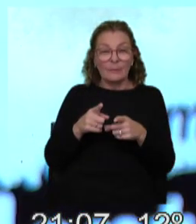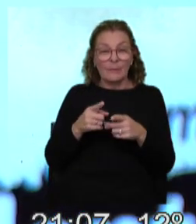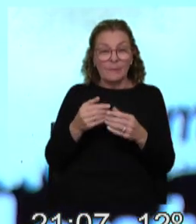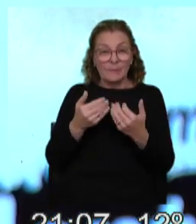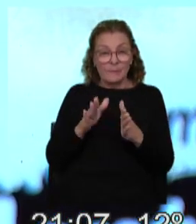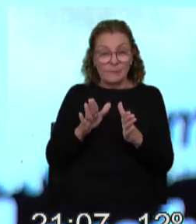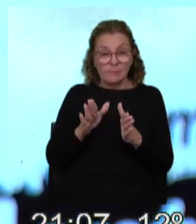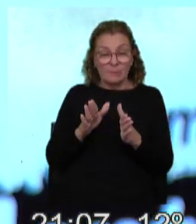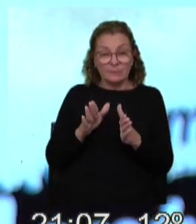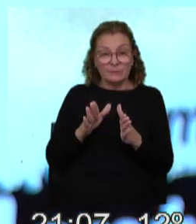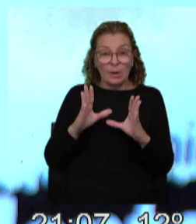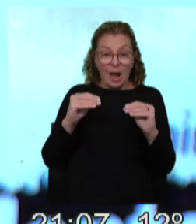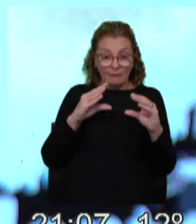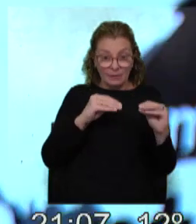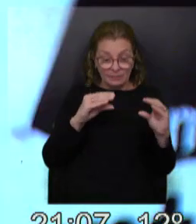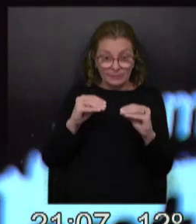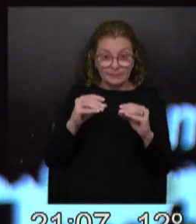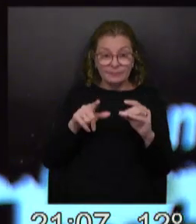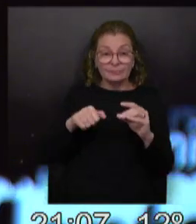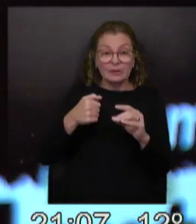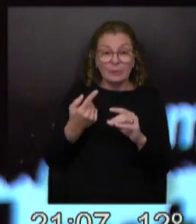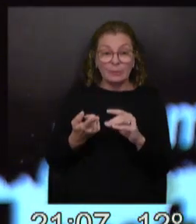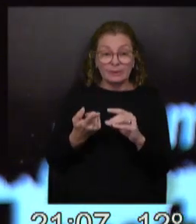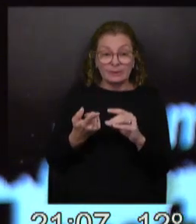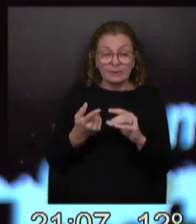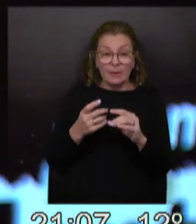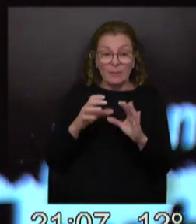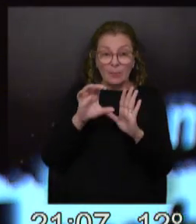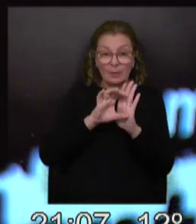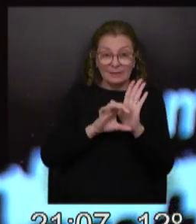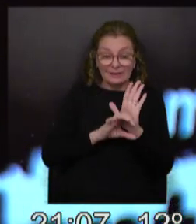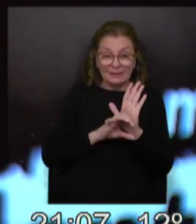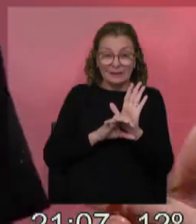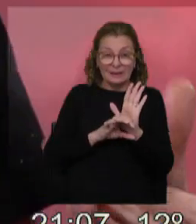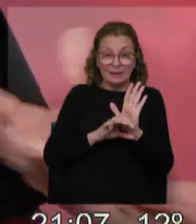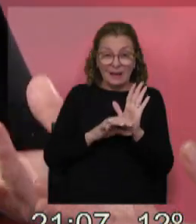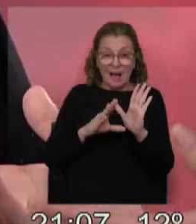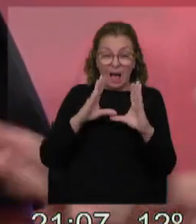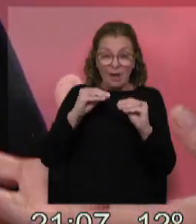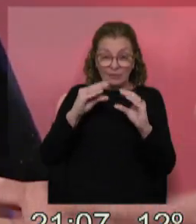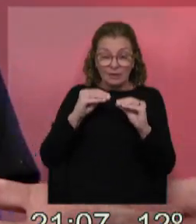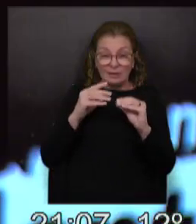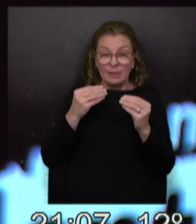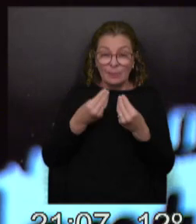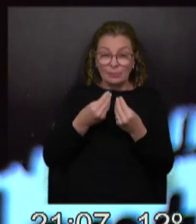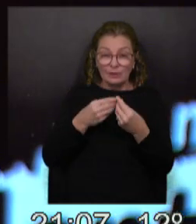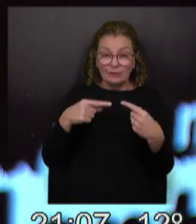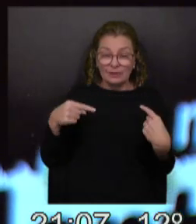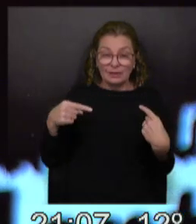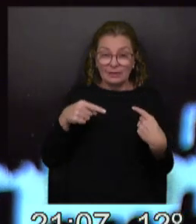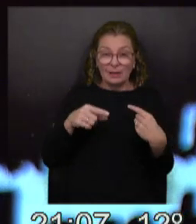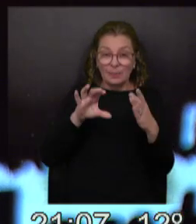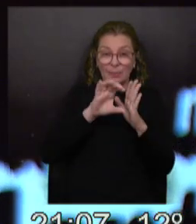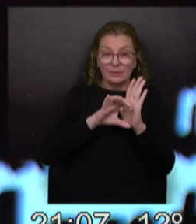principio de un conversatorio y después hay poesía y poesía oral. Oral, y que muchas veces esa poesía